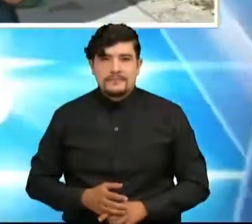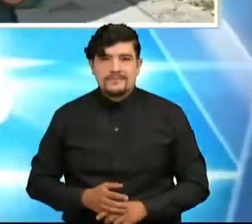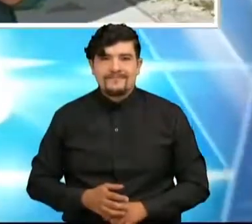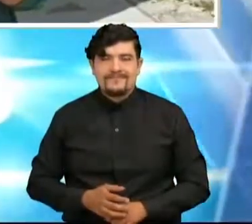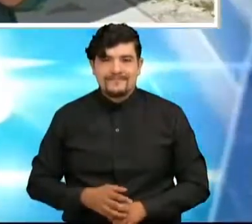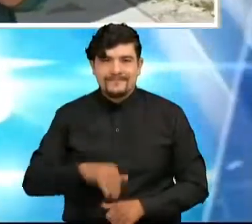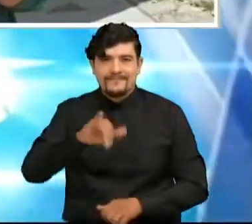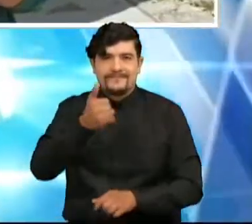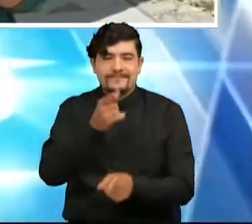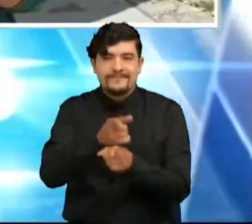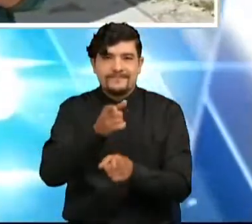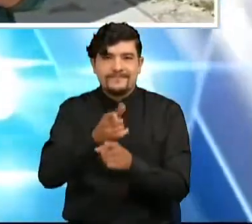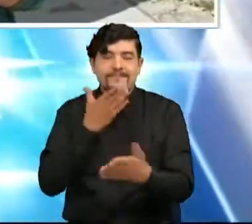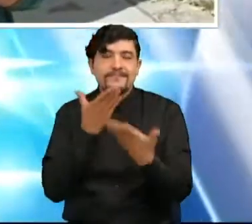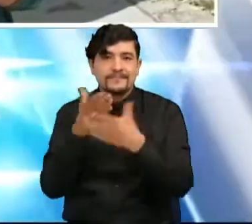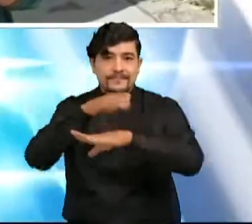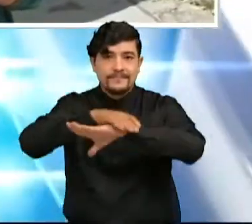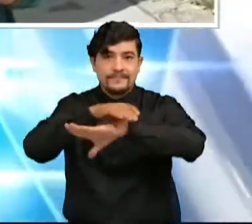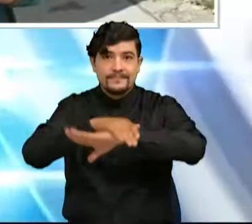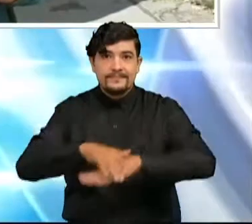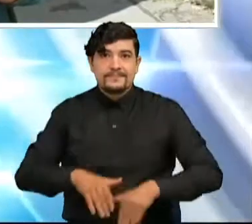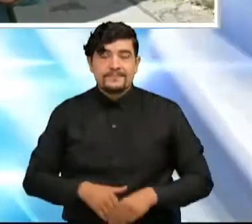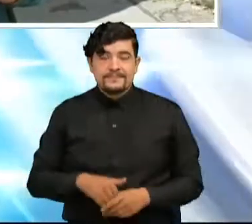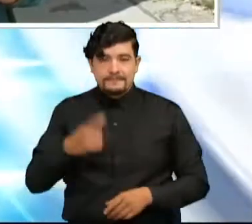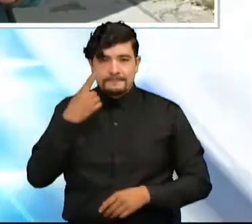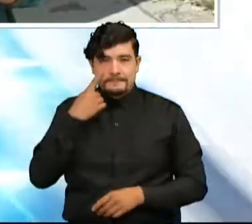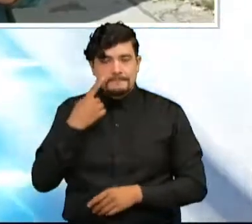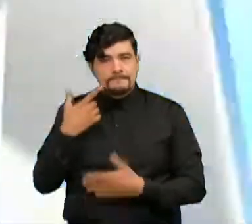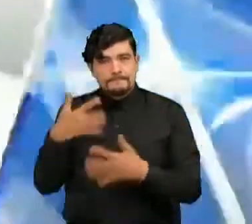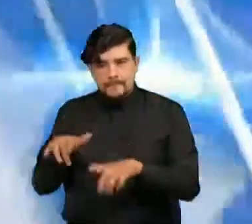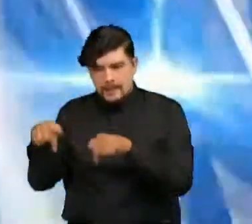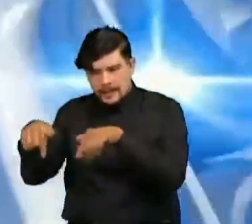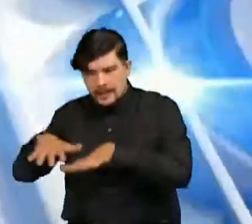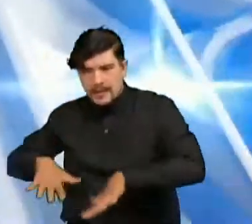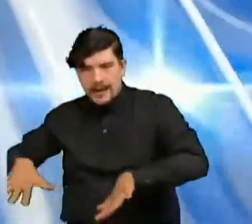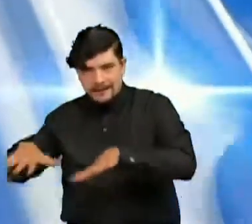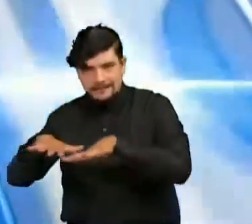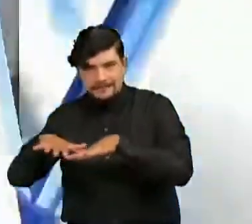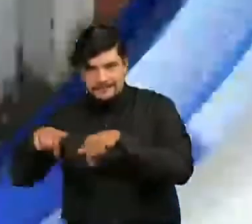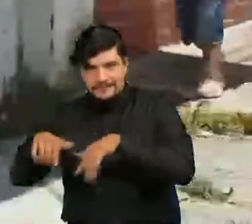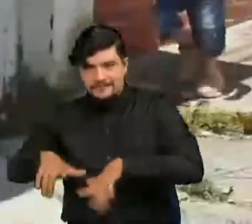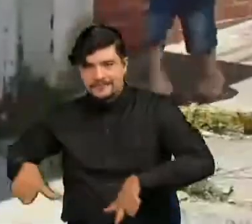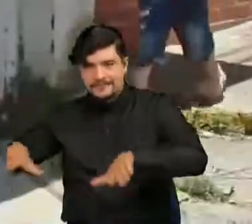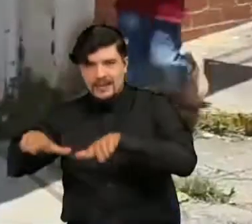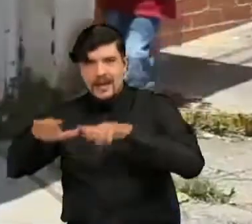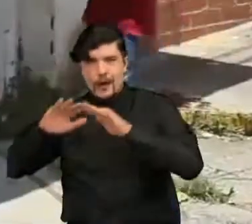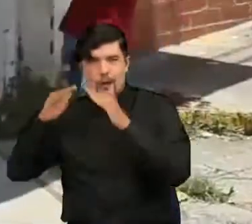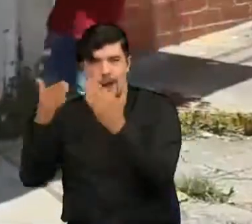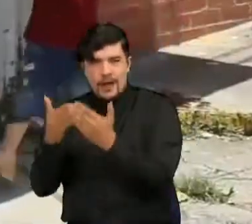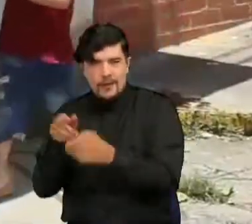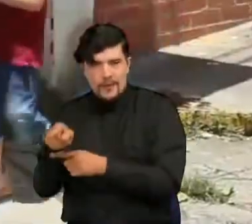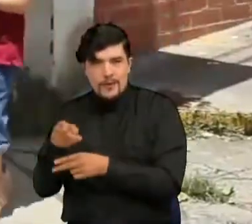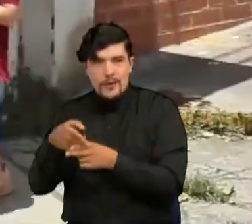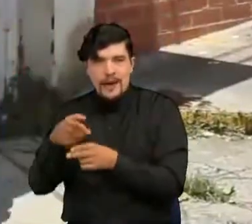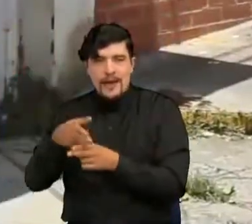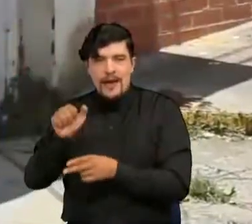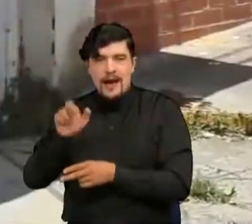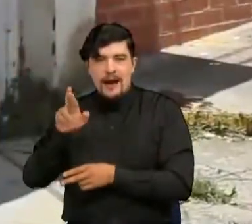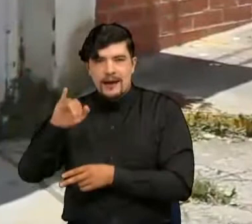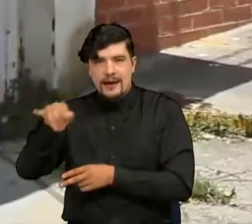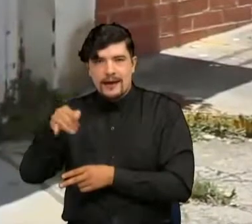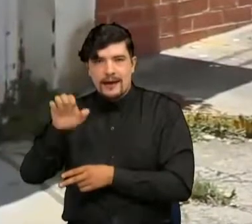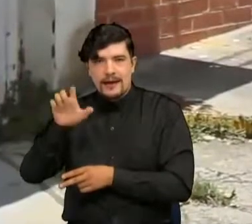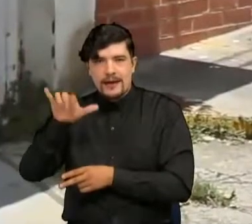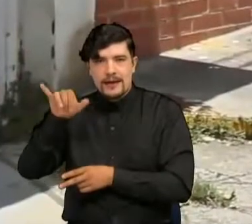Así es, compañeros y televidentes, muy buenas tardes. Pues mire, justamente los saludo desde las instalaciones de la institución educativa Argelino Durán